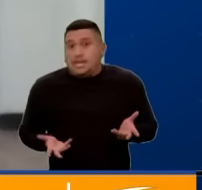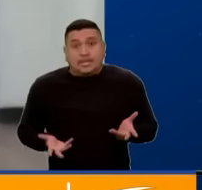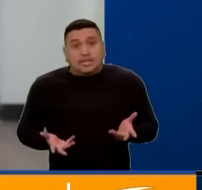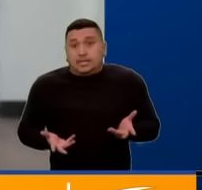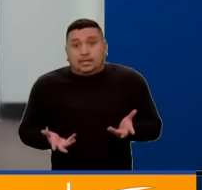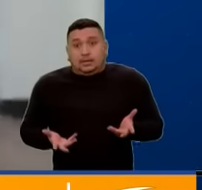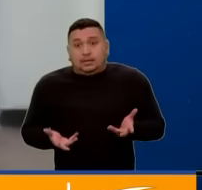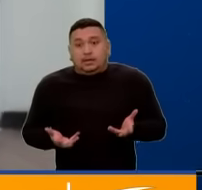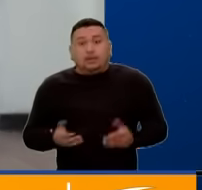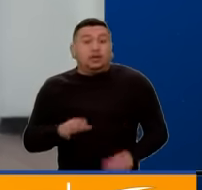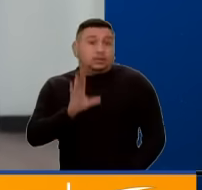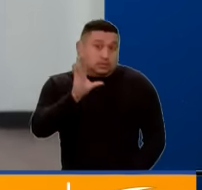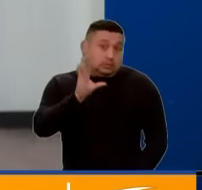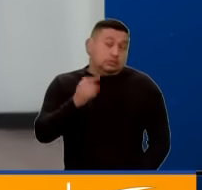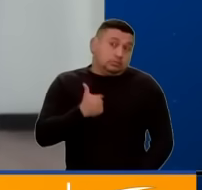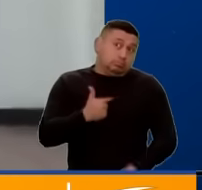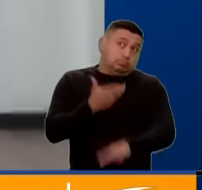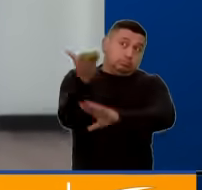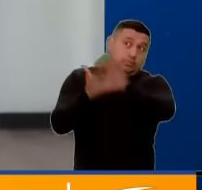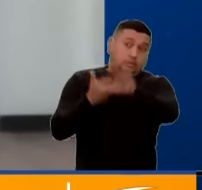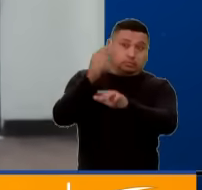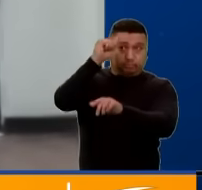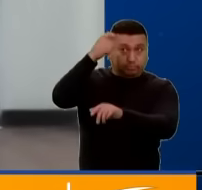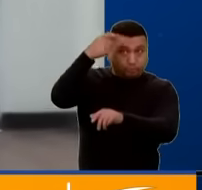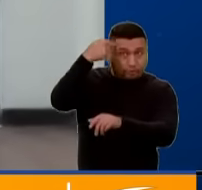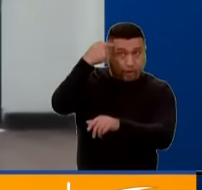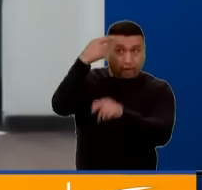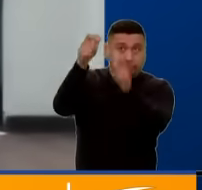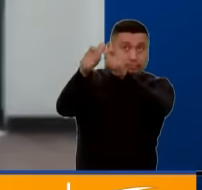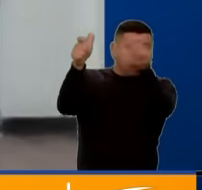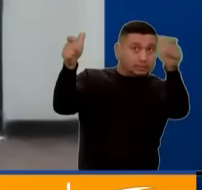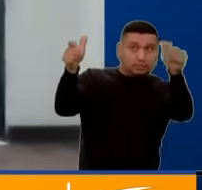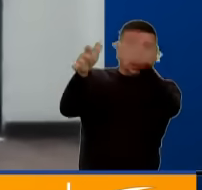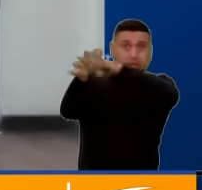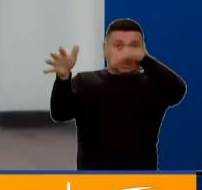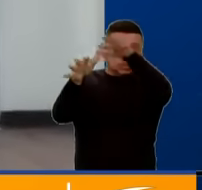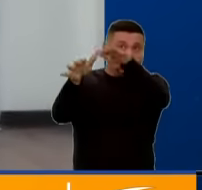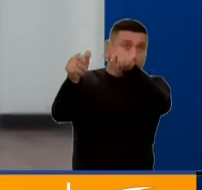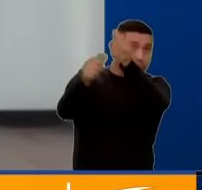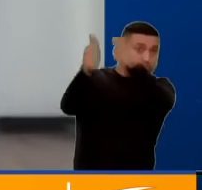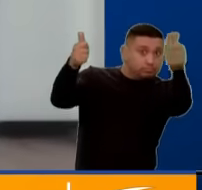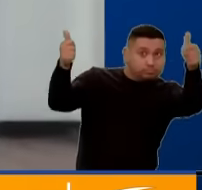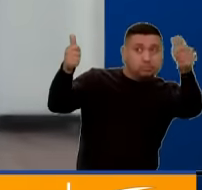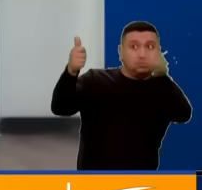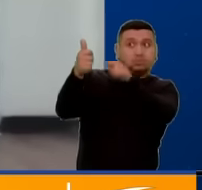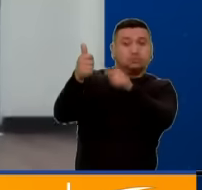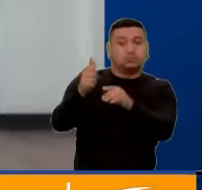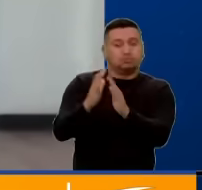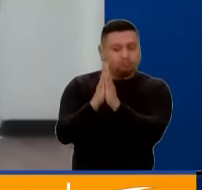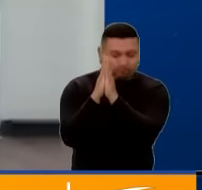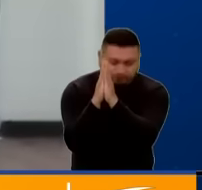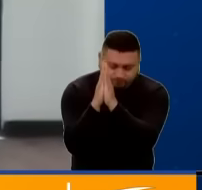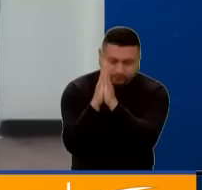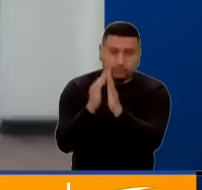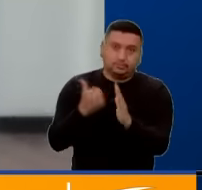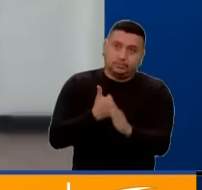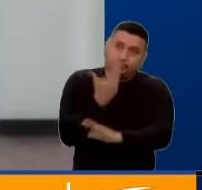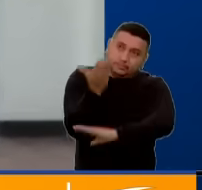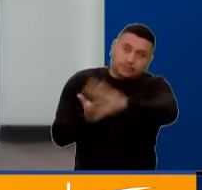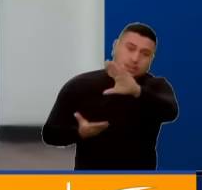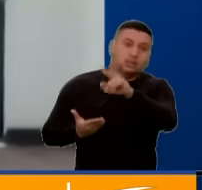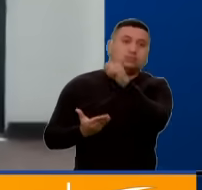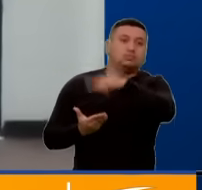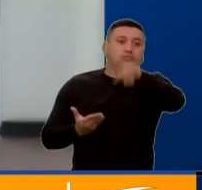cuenta la situación que se vive en el departamento de Arauca. Pedirles, por favor, que la situación por la cual estoy pasando y está pasando